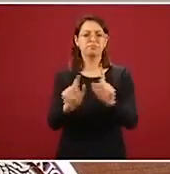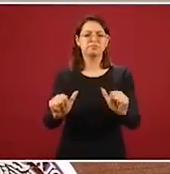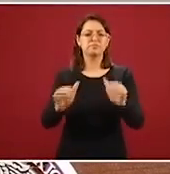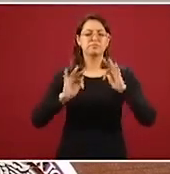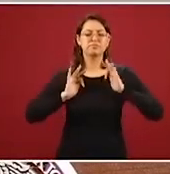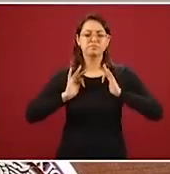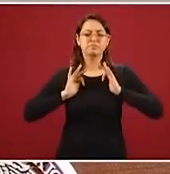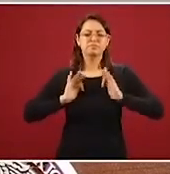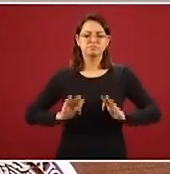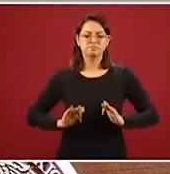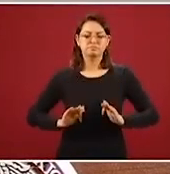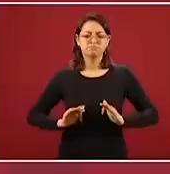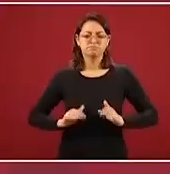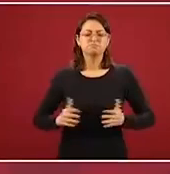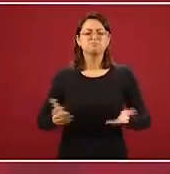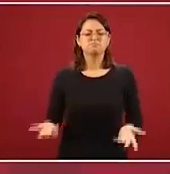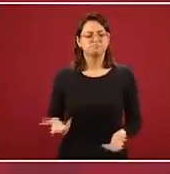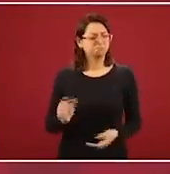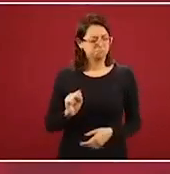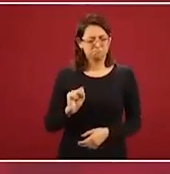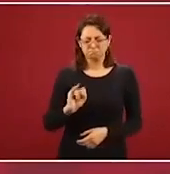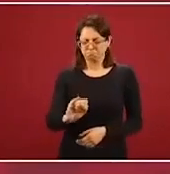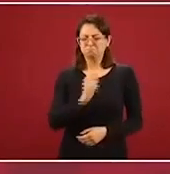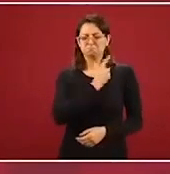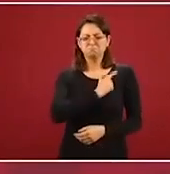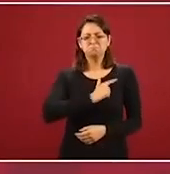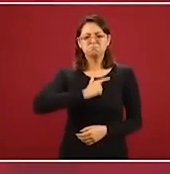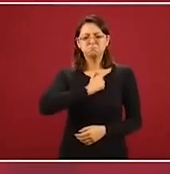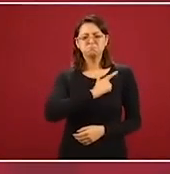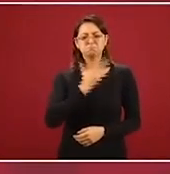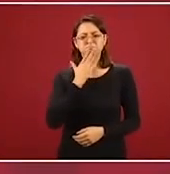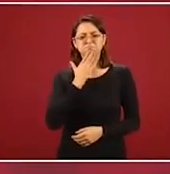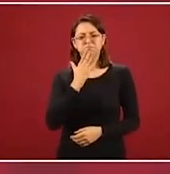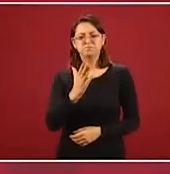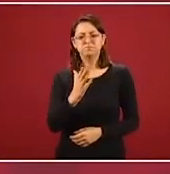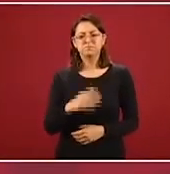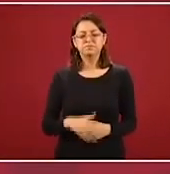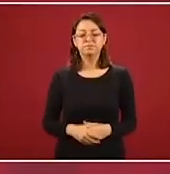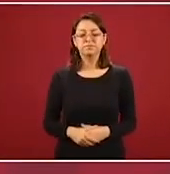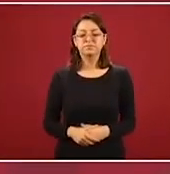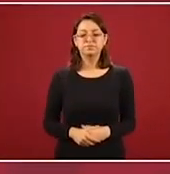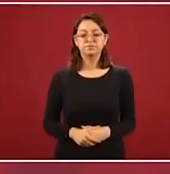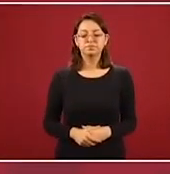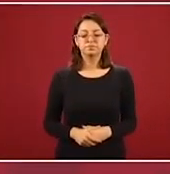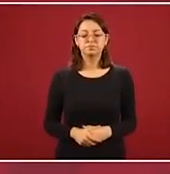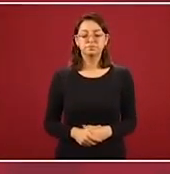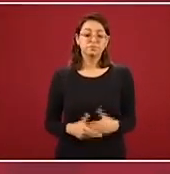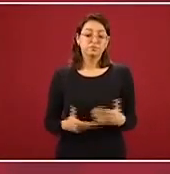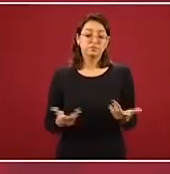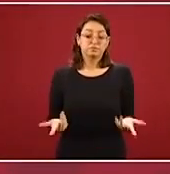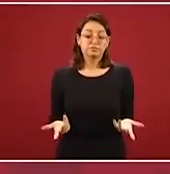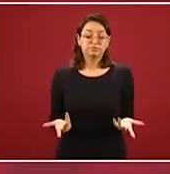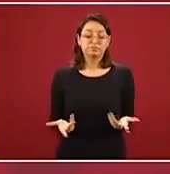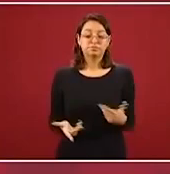tranquilidad, lo vemos muy bien y vamos a seguir